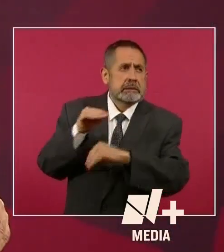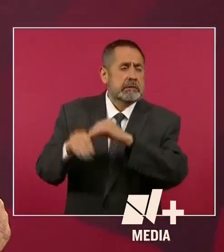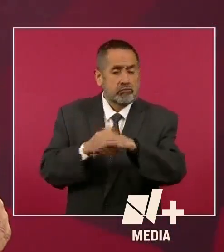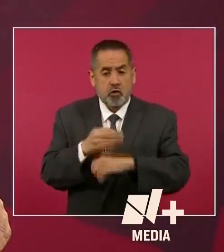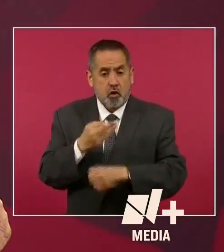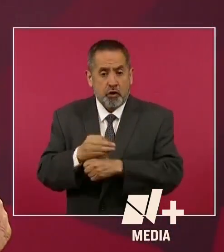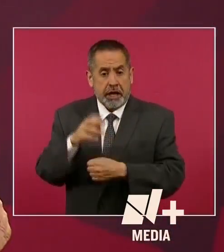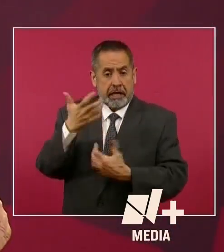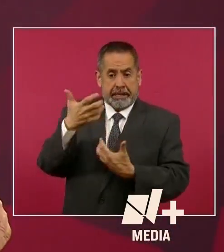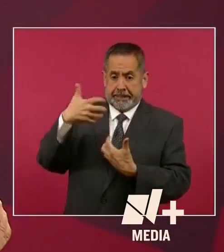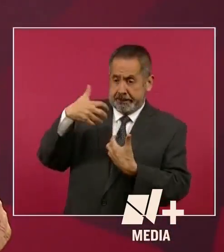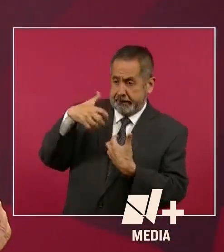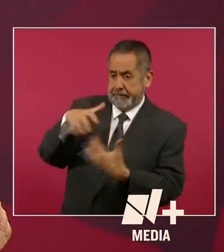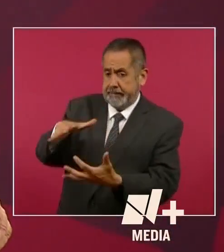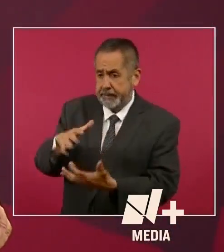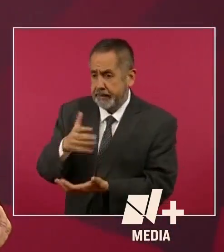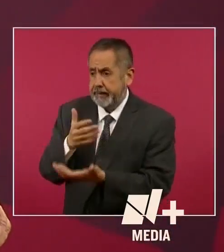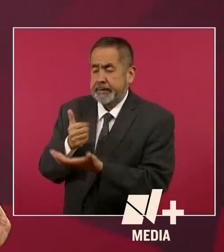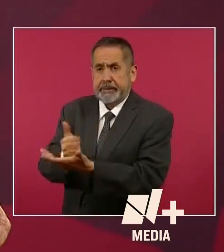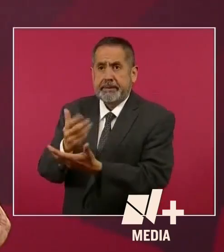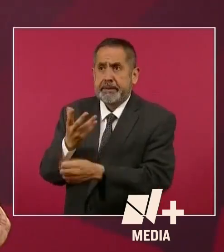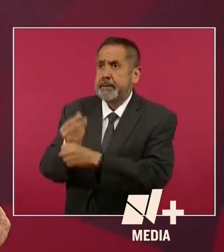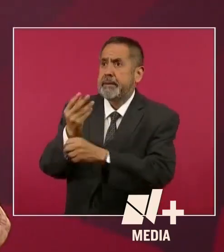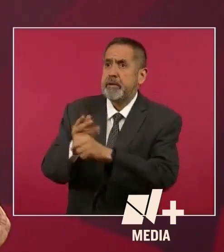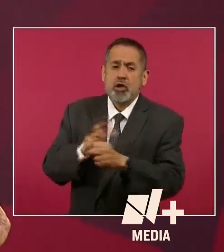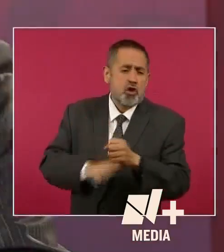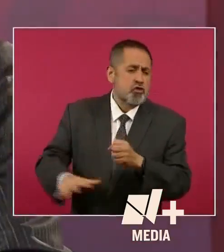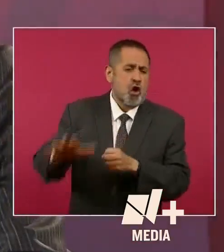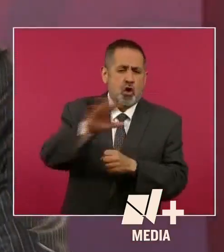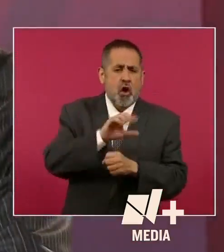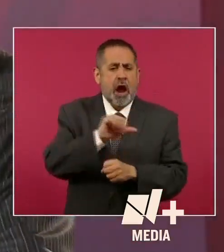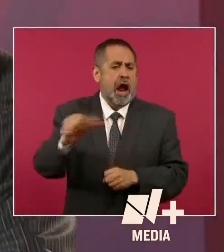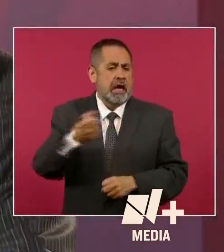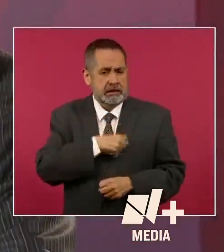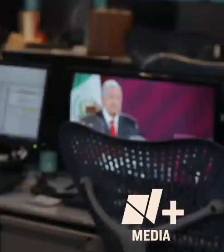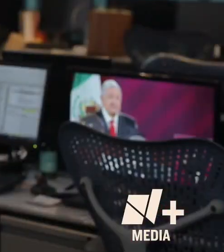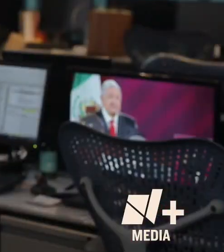en mejorar toda la infraestructura de salud.